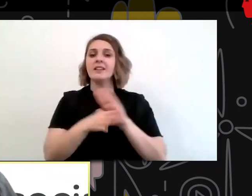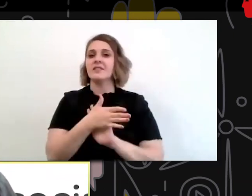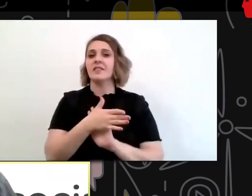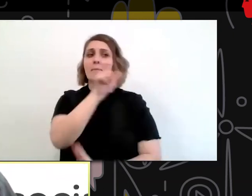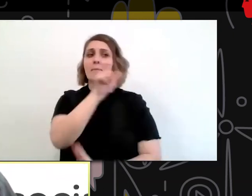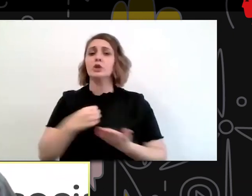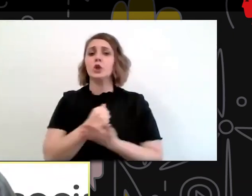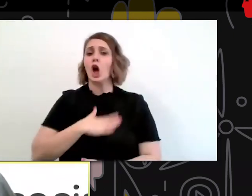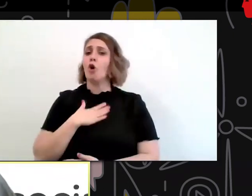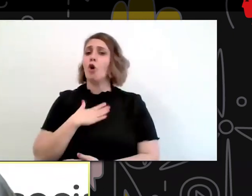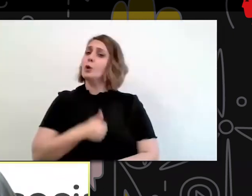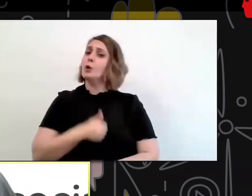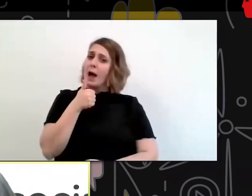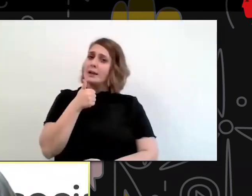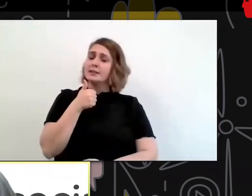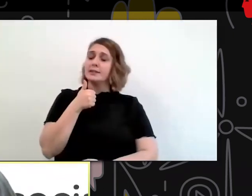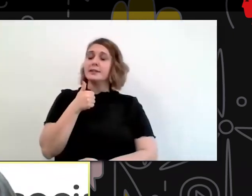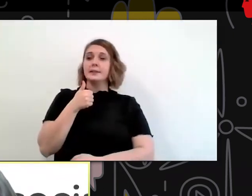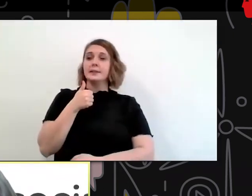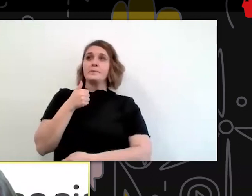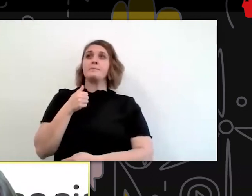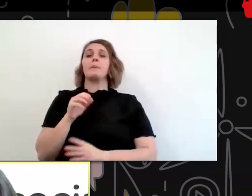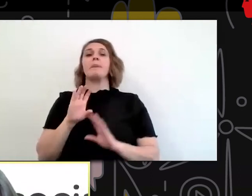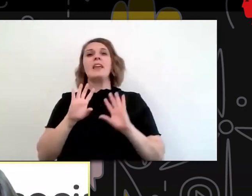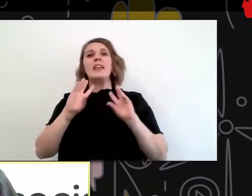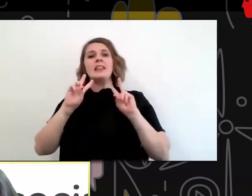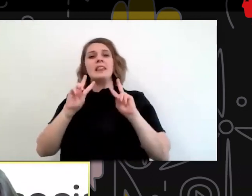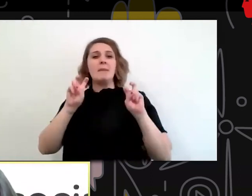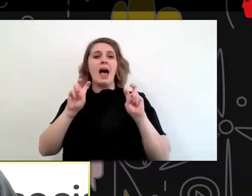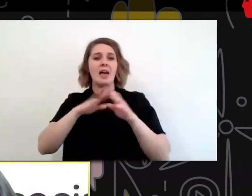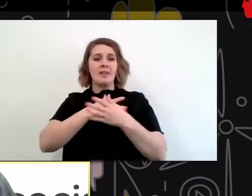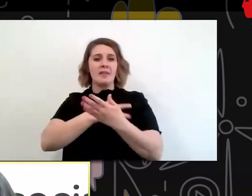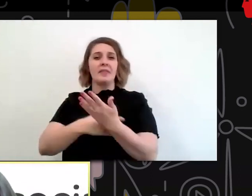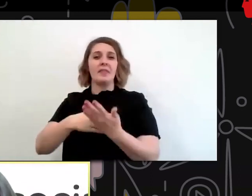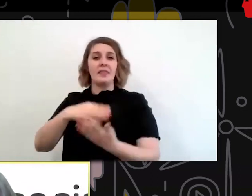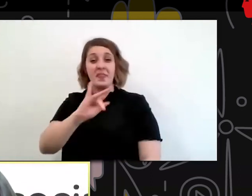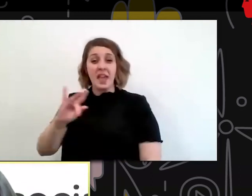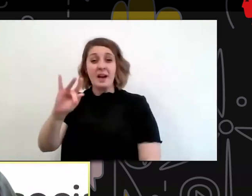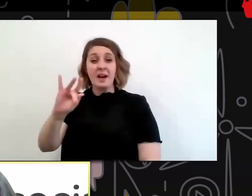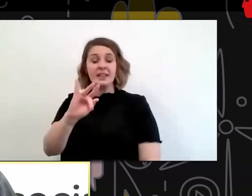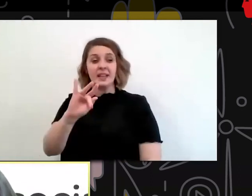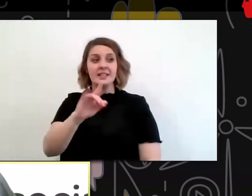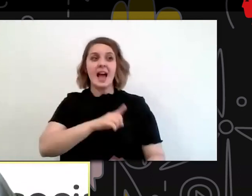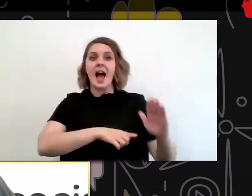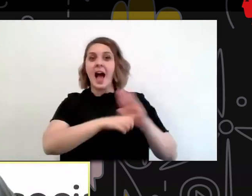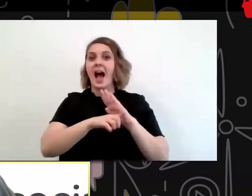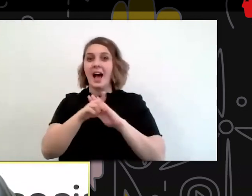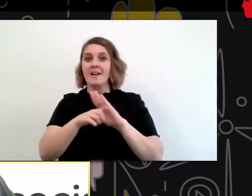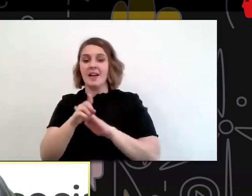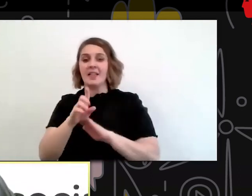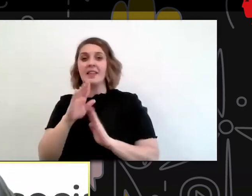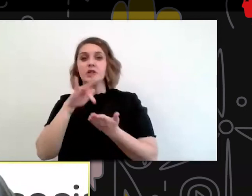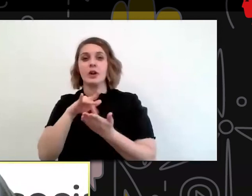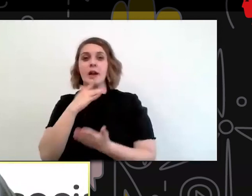mundo. Dentro del mundo de la diabetes, pues existen avances, como comentaba Juan